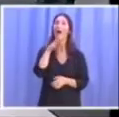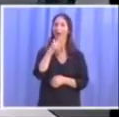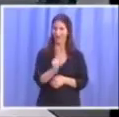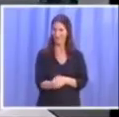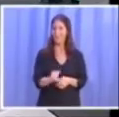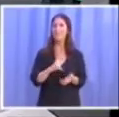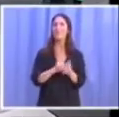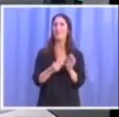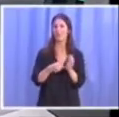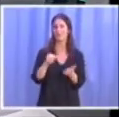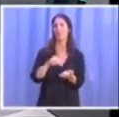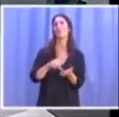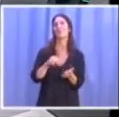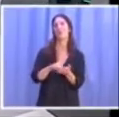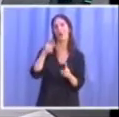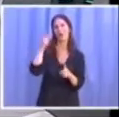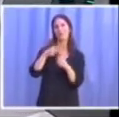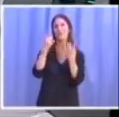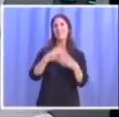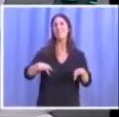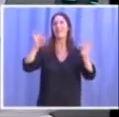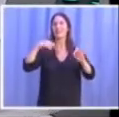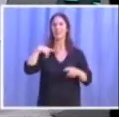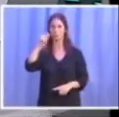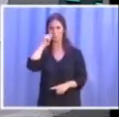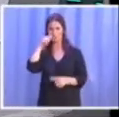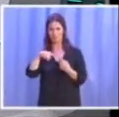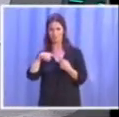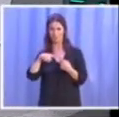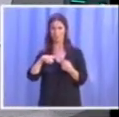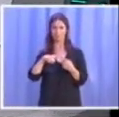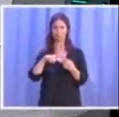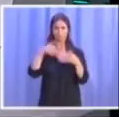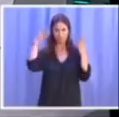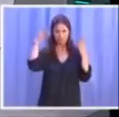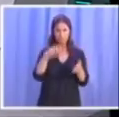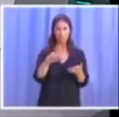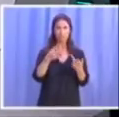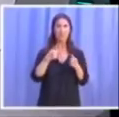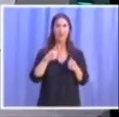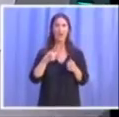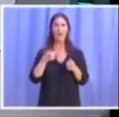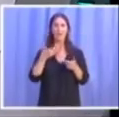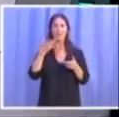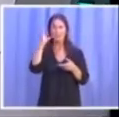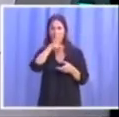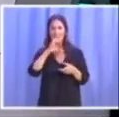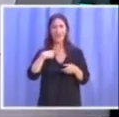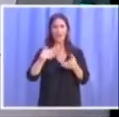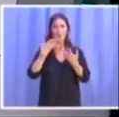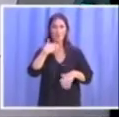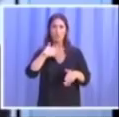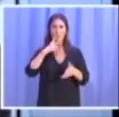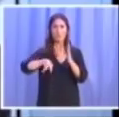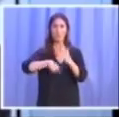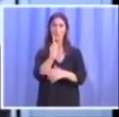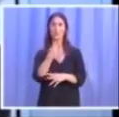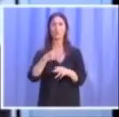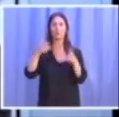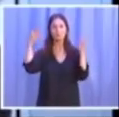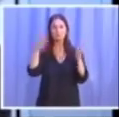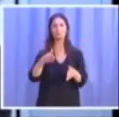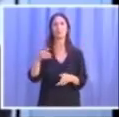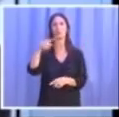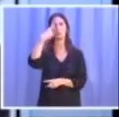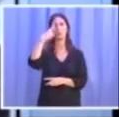ciudad basado en la excelencia en el turismo, basado en la ciencia y el conocimiento, en la innovación y basado en la cultura.